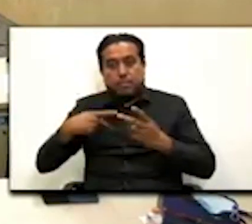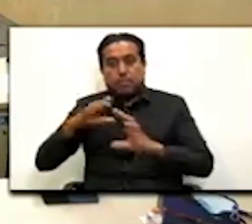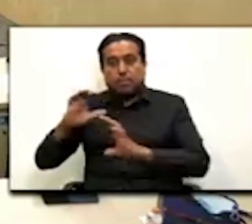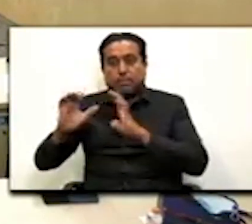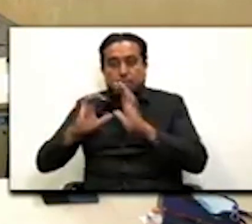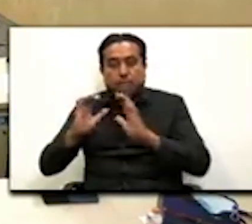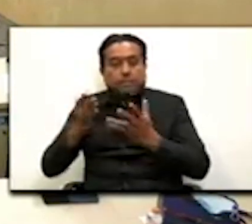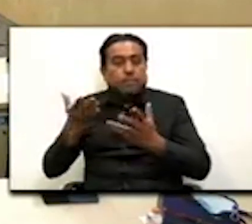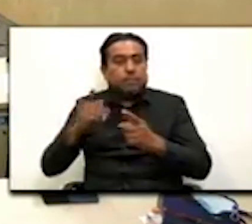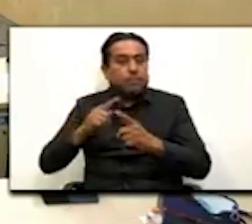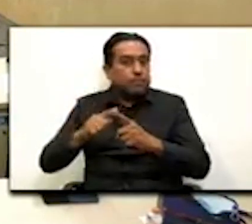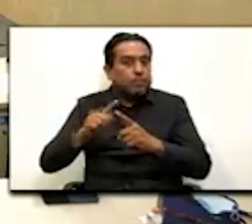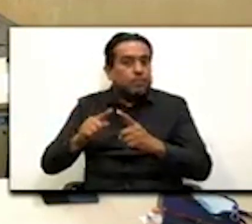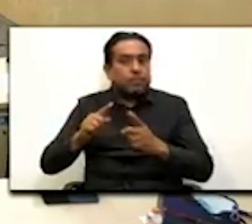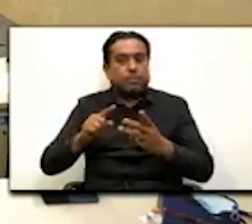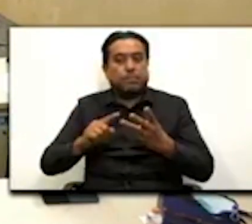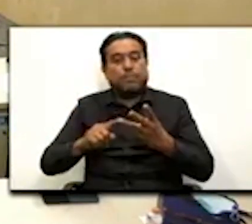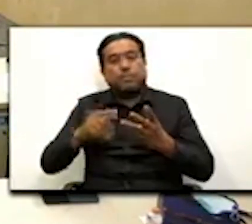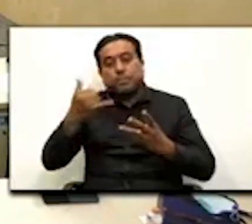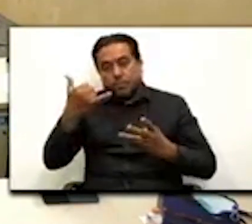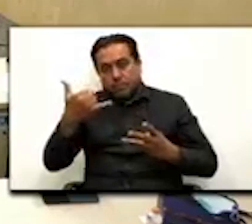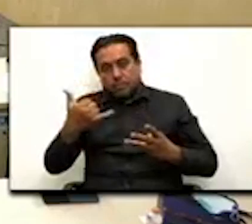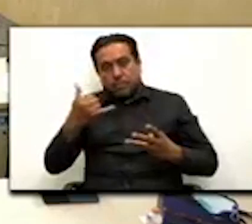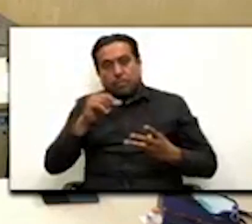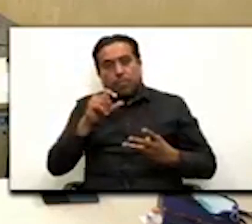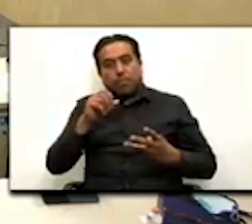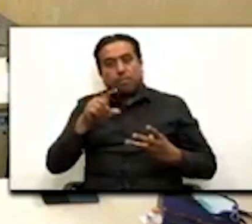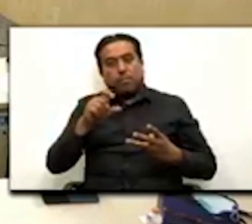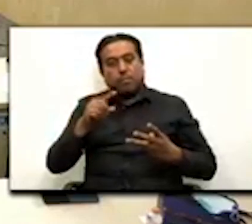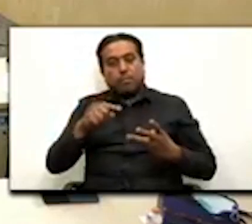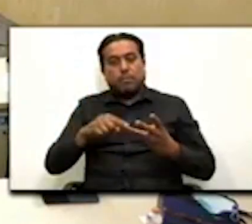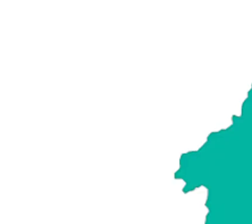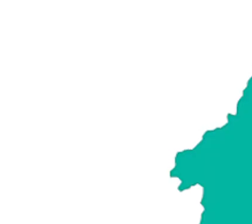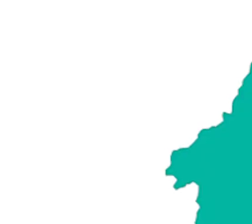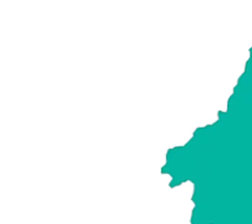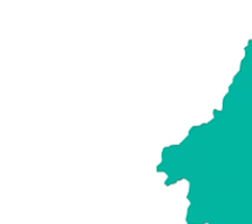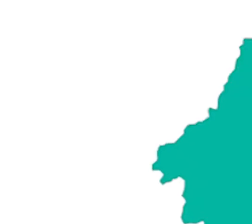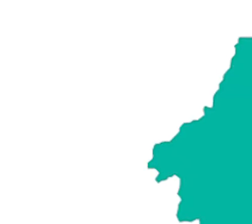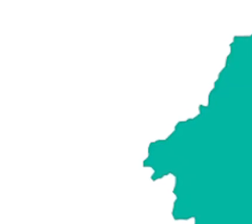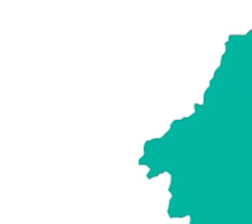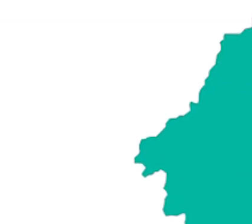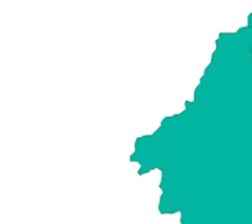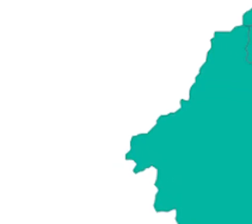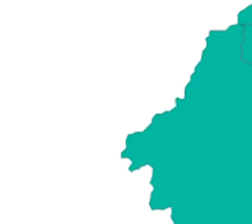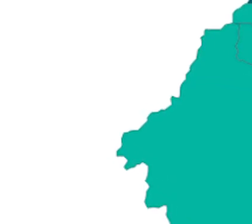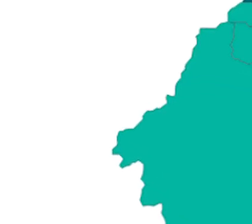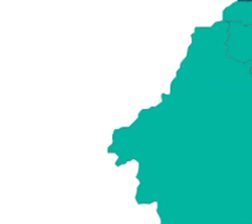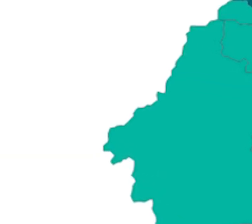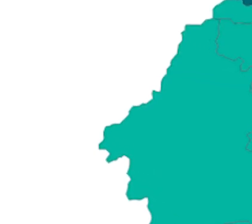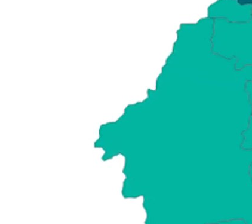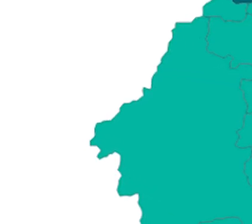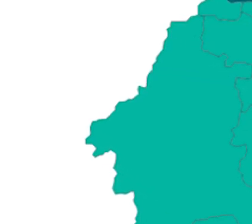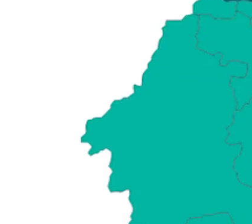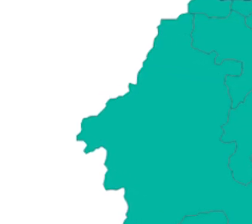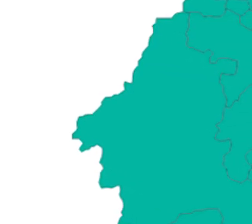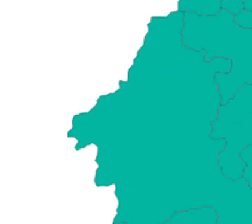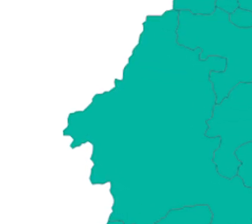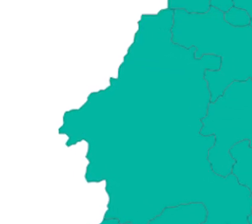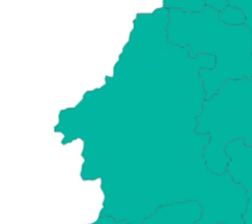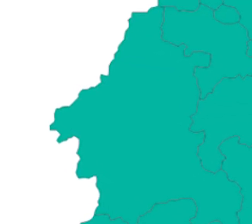la hegemonía panista en el congreso y que dará un nuevo aire al mismo remontándonos en la historia reciente en el año